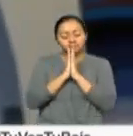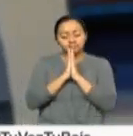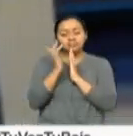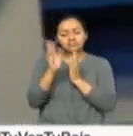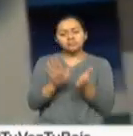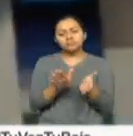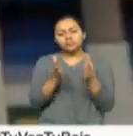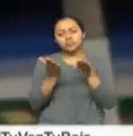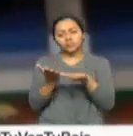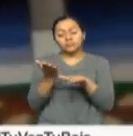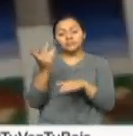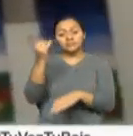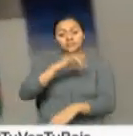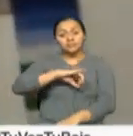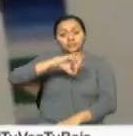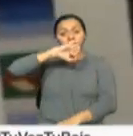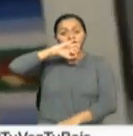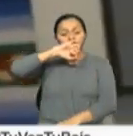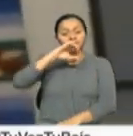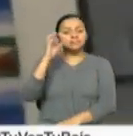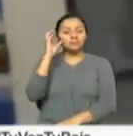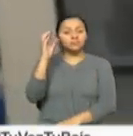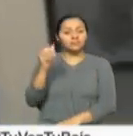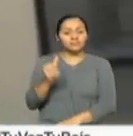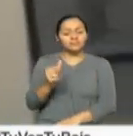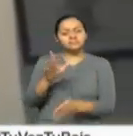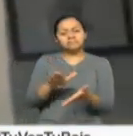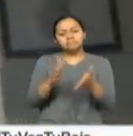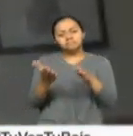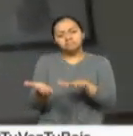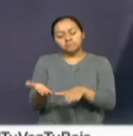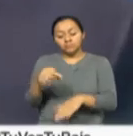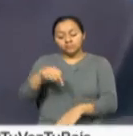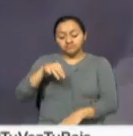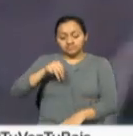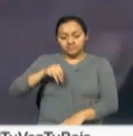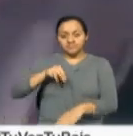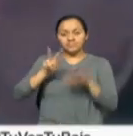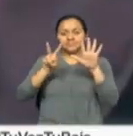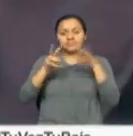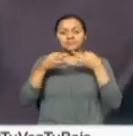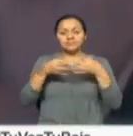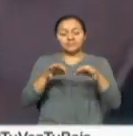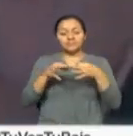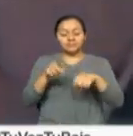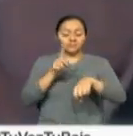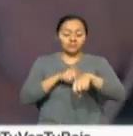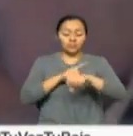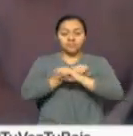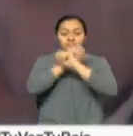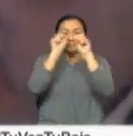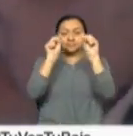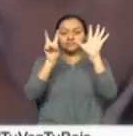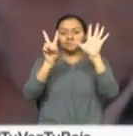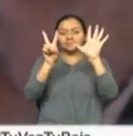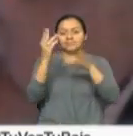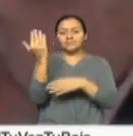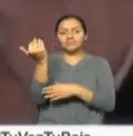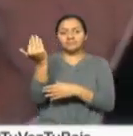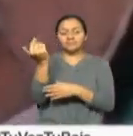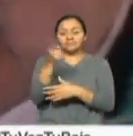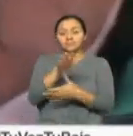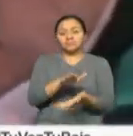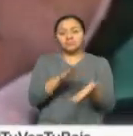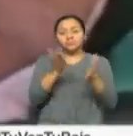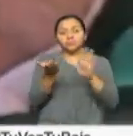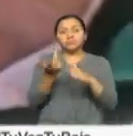Tobar, arzobispo emérito de Cuenca, falleció este martes 7 de febrero a las 7:15 de la mañana. El deceso ocurrió en